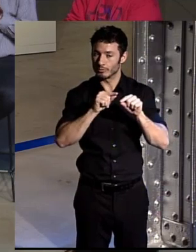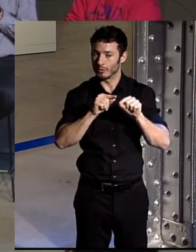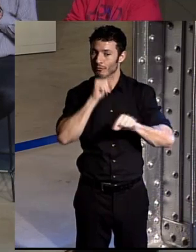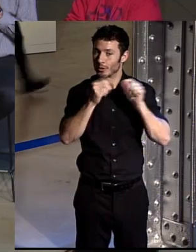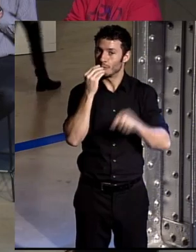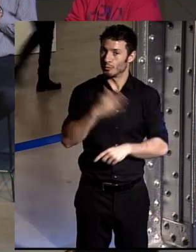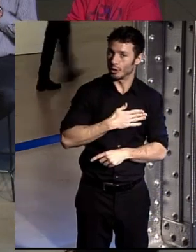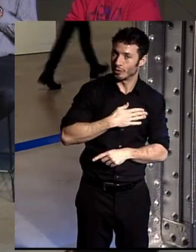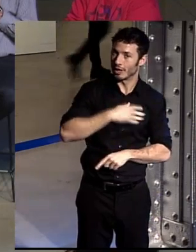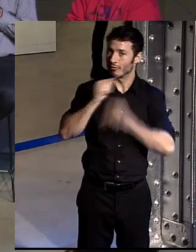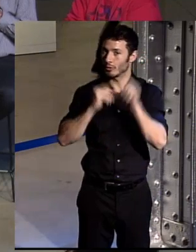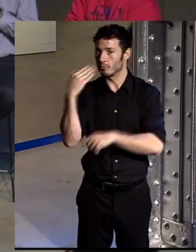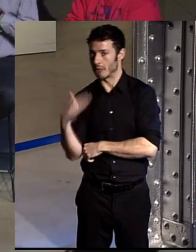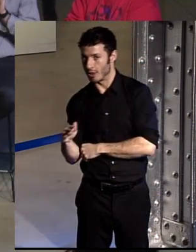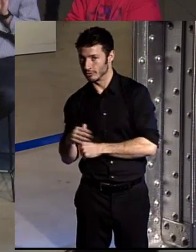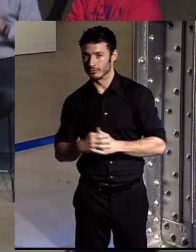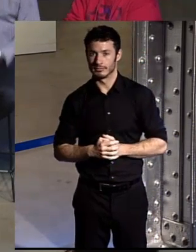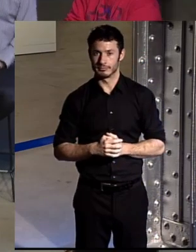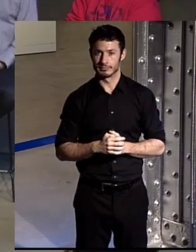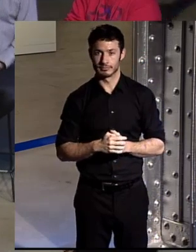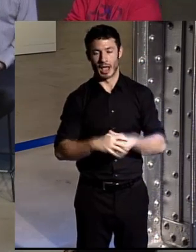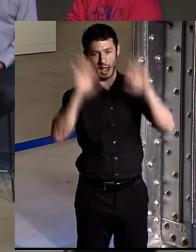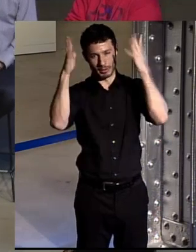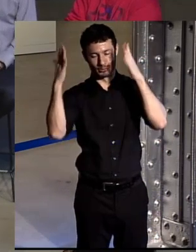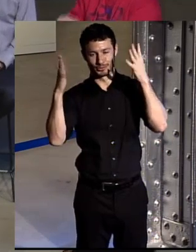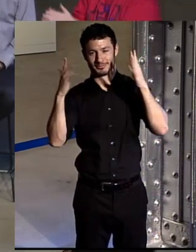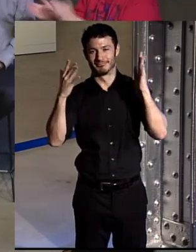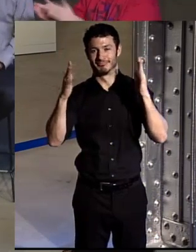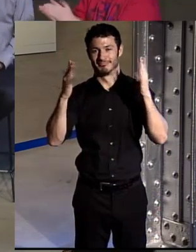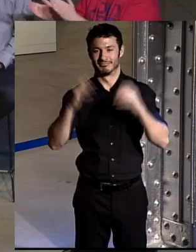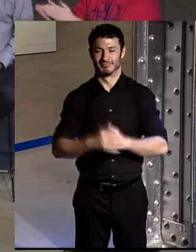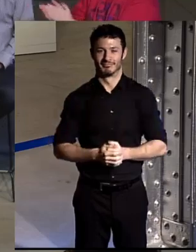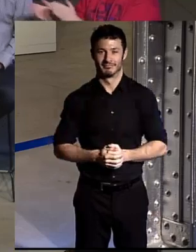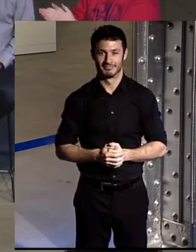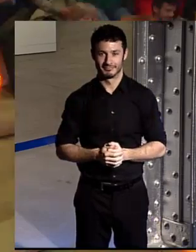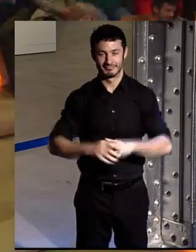buenos y virus malos. ¿Quieres decir algo, Carlos? Vale, un aplauso para él, que creo que él no se lo olvidó.